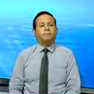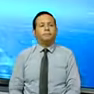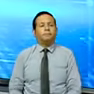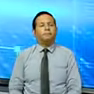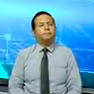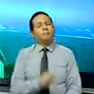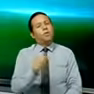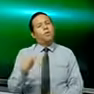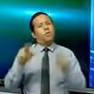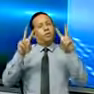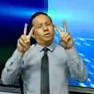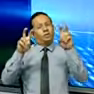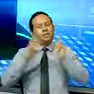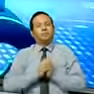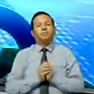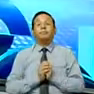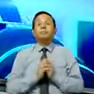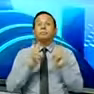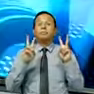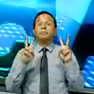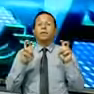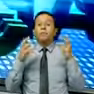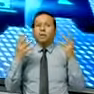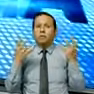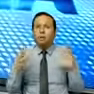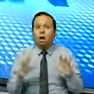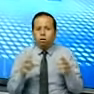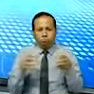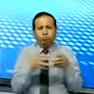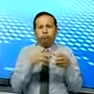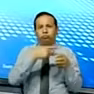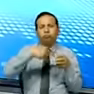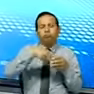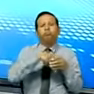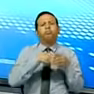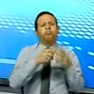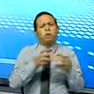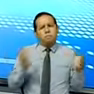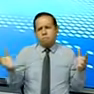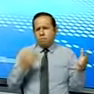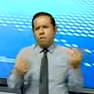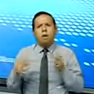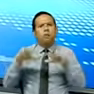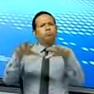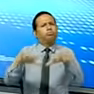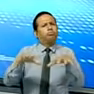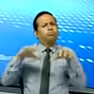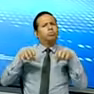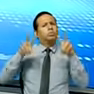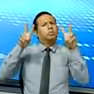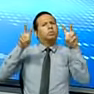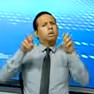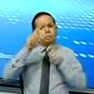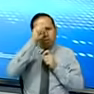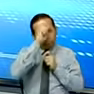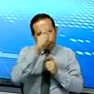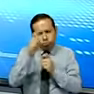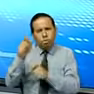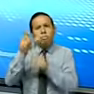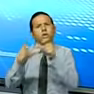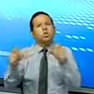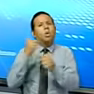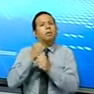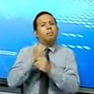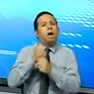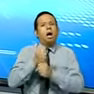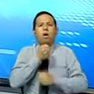En otro tema, la Cofradía de la Perla llevó a cabo un evento donde reconocieron a varias personas del ámbito de la comunicación y su aporte